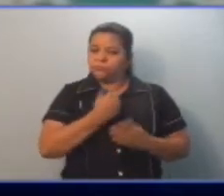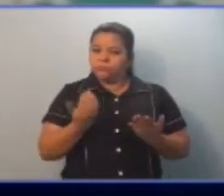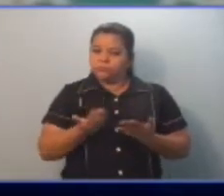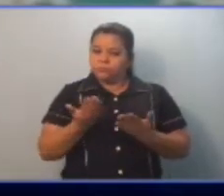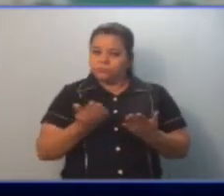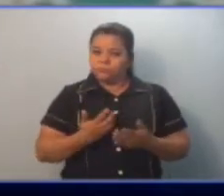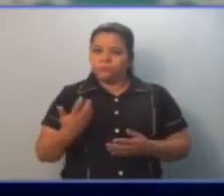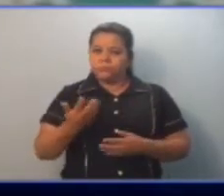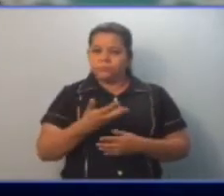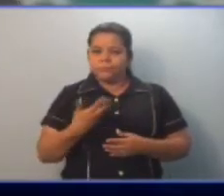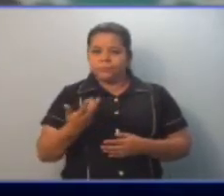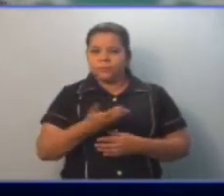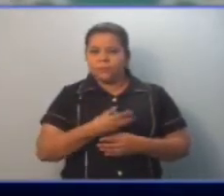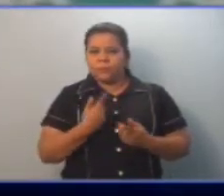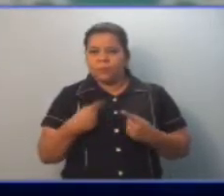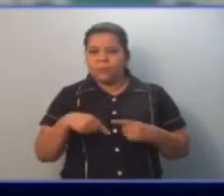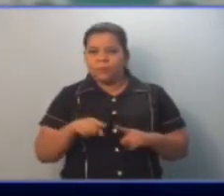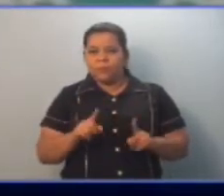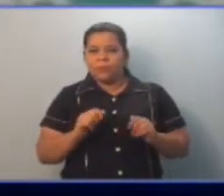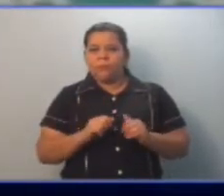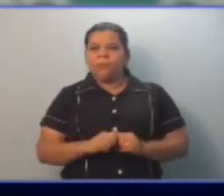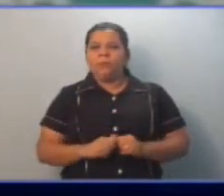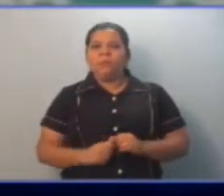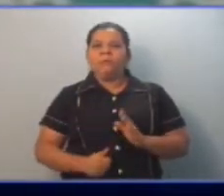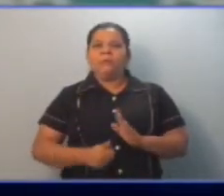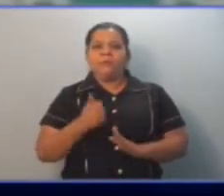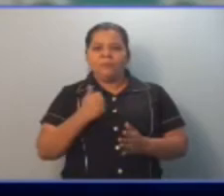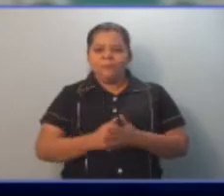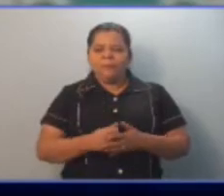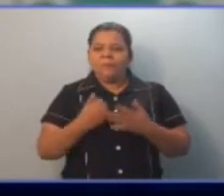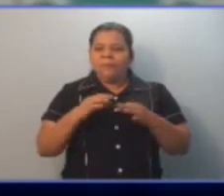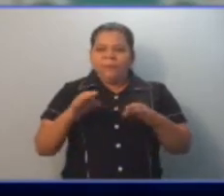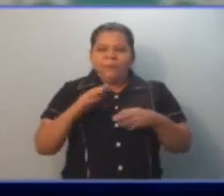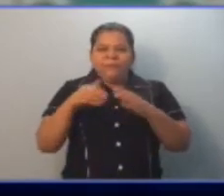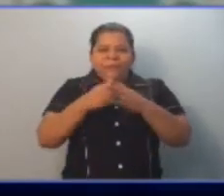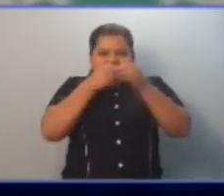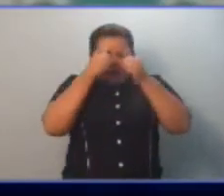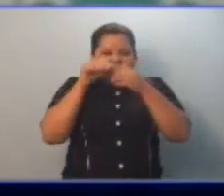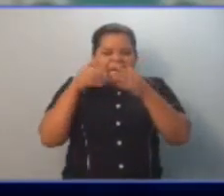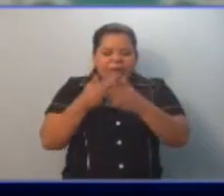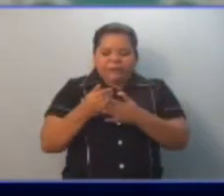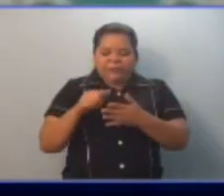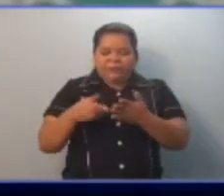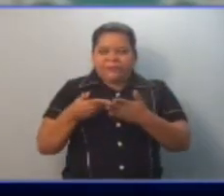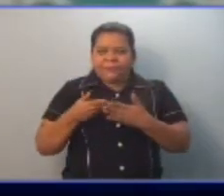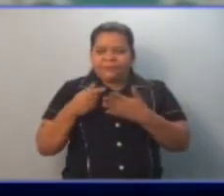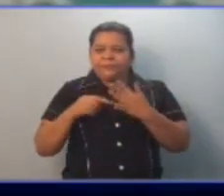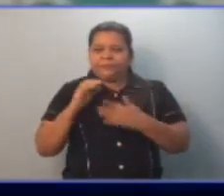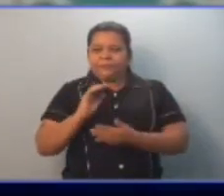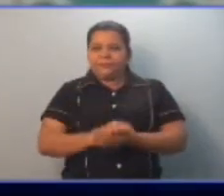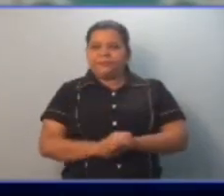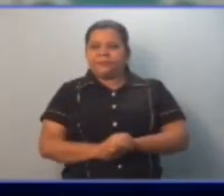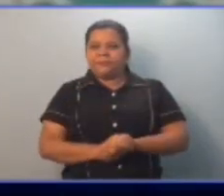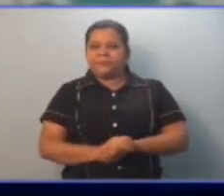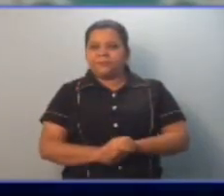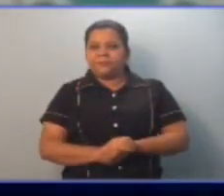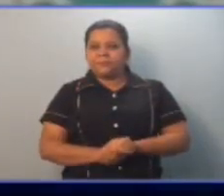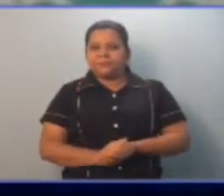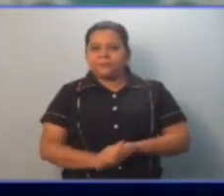en el mantener en el tiempo una vulneración a un determinado derecho constitucional podría